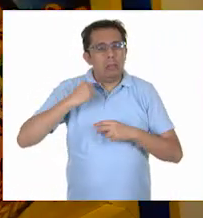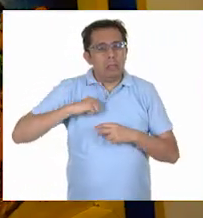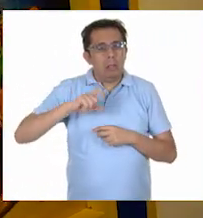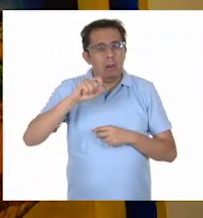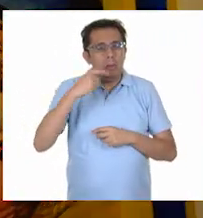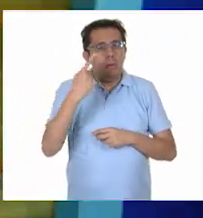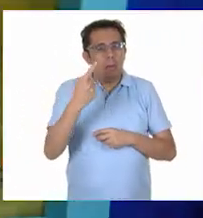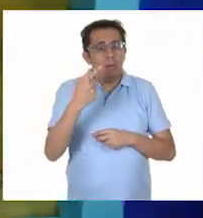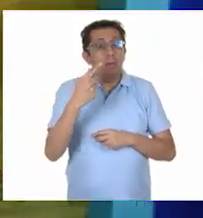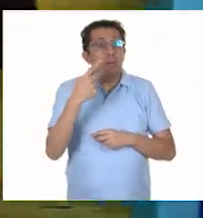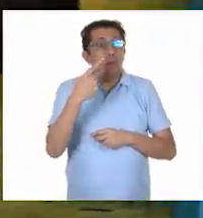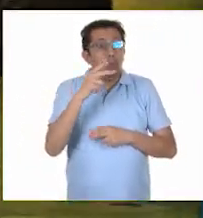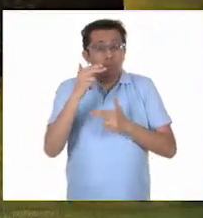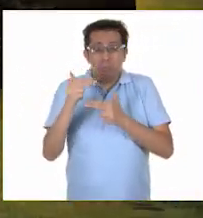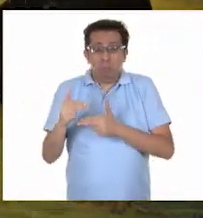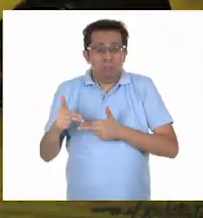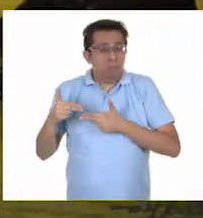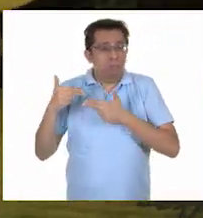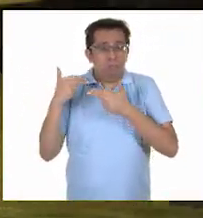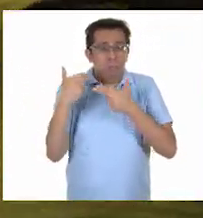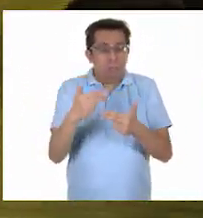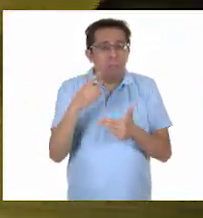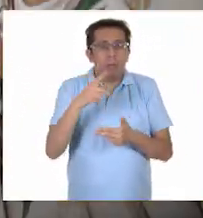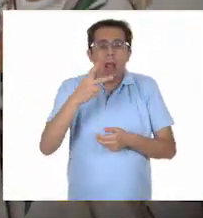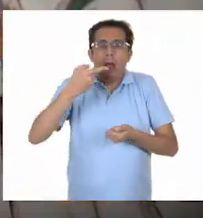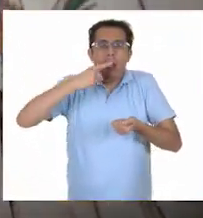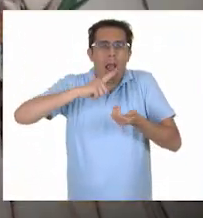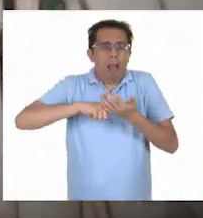un entrañable legado lleno de técnica y pasión.